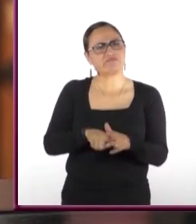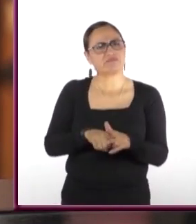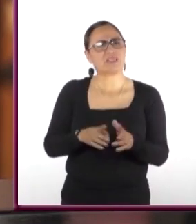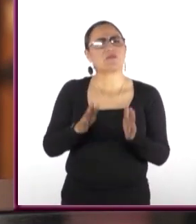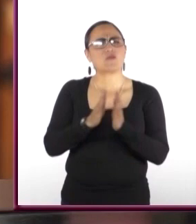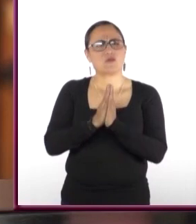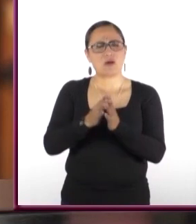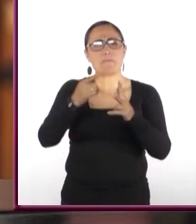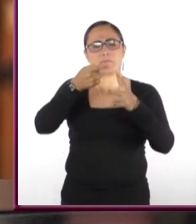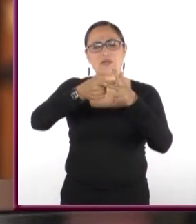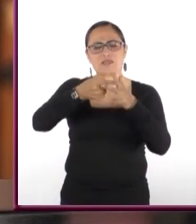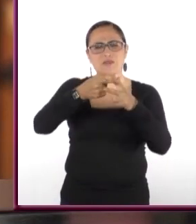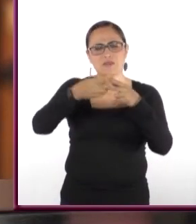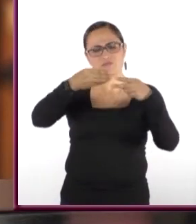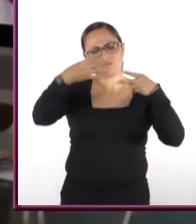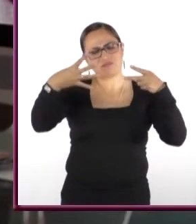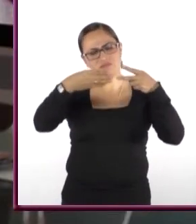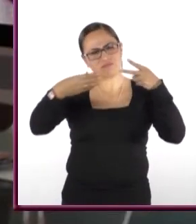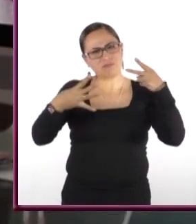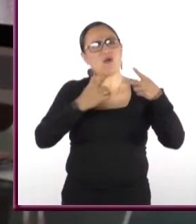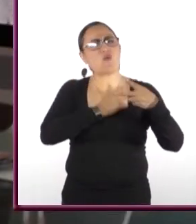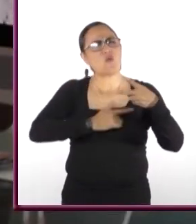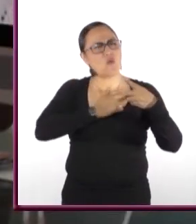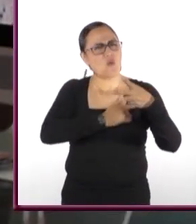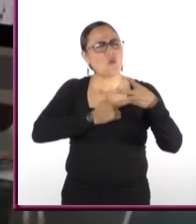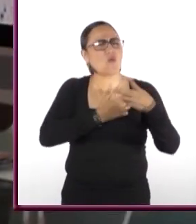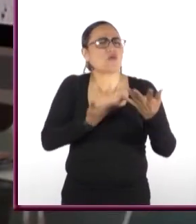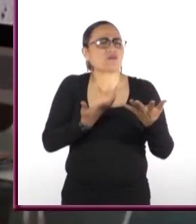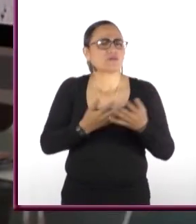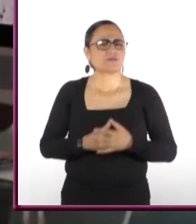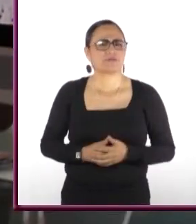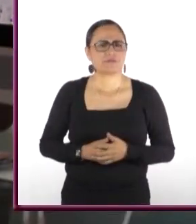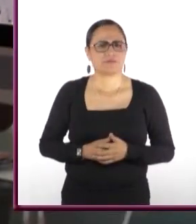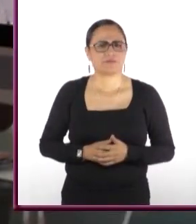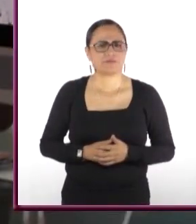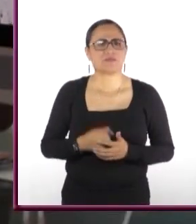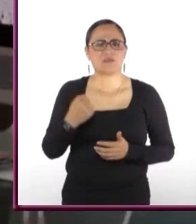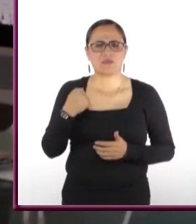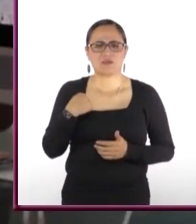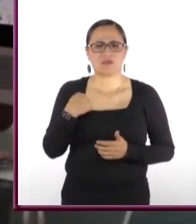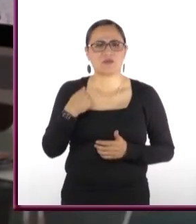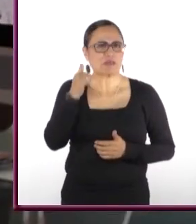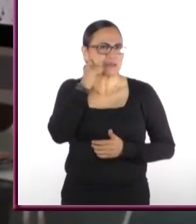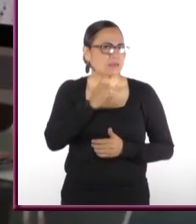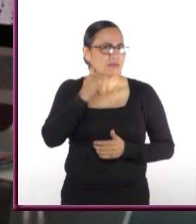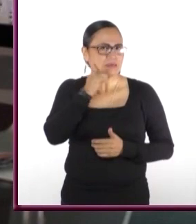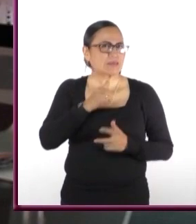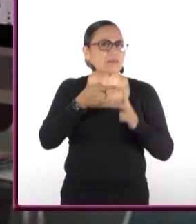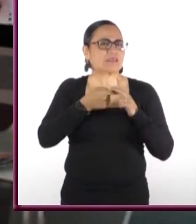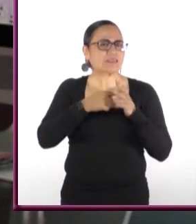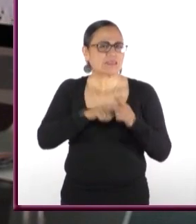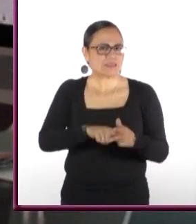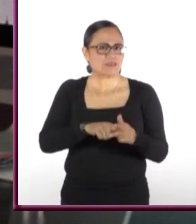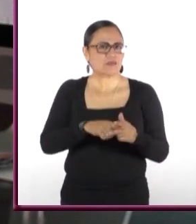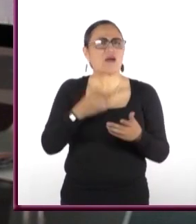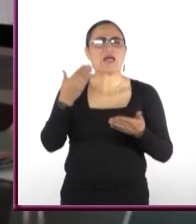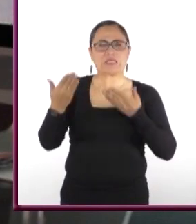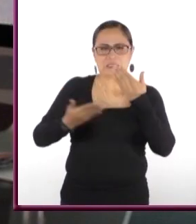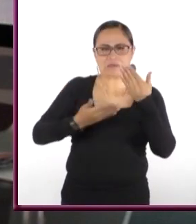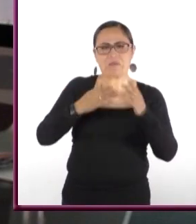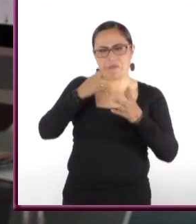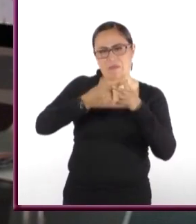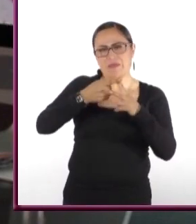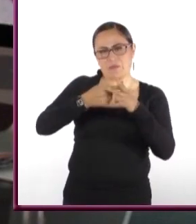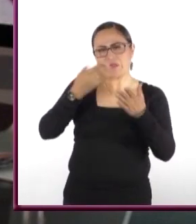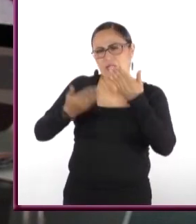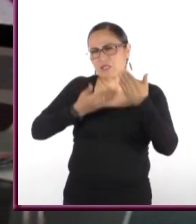que más te gusta de las matemáticas. Pues mira, siempre empiezo diciendo qué estudiamos